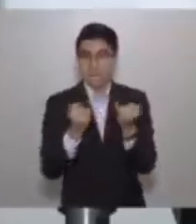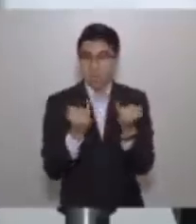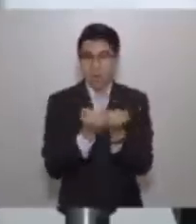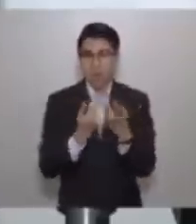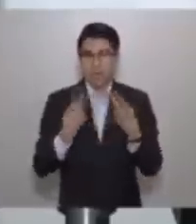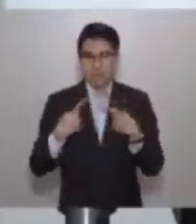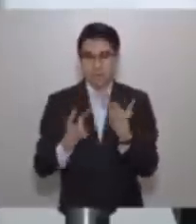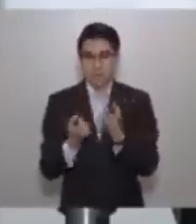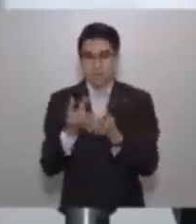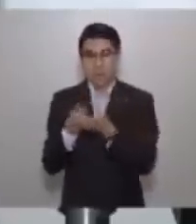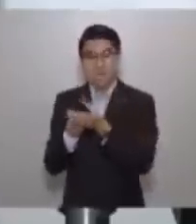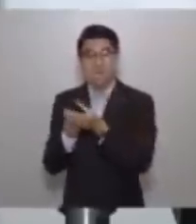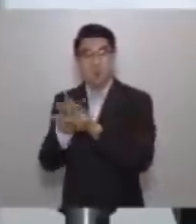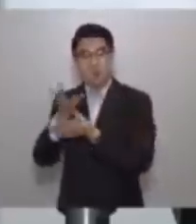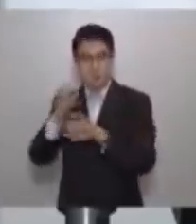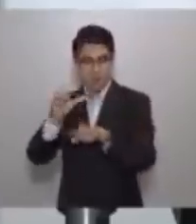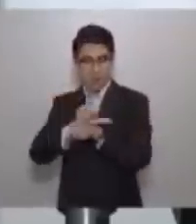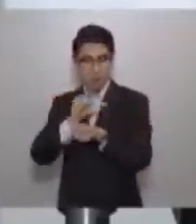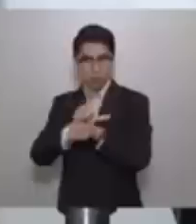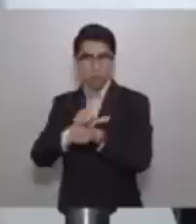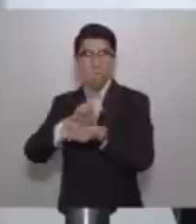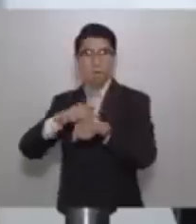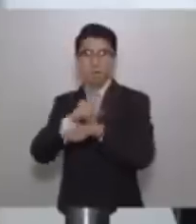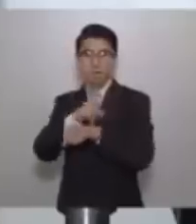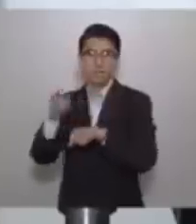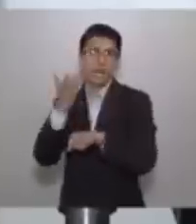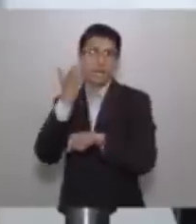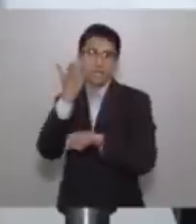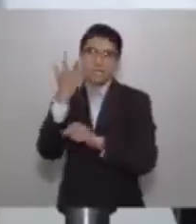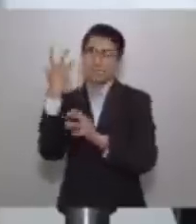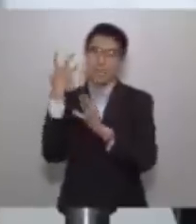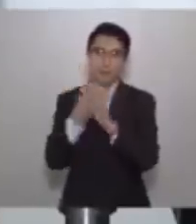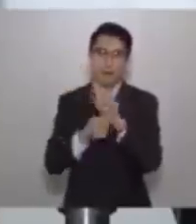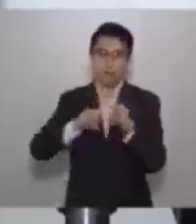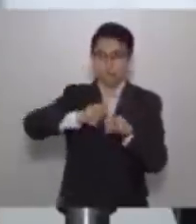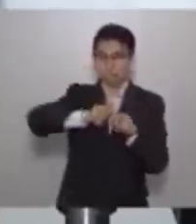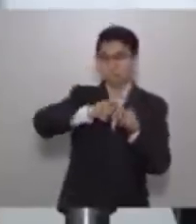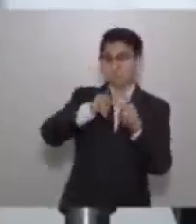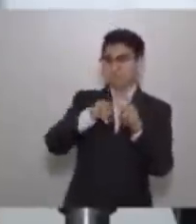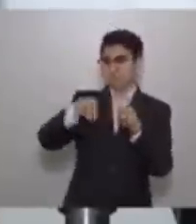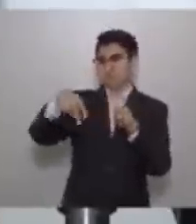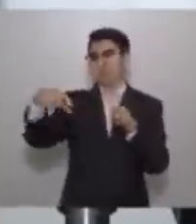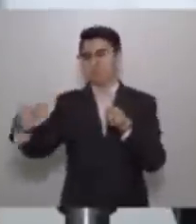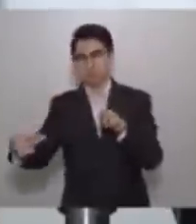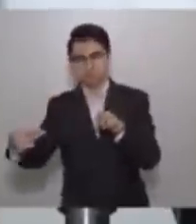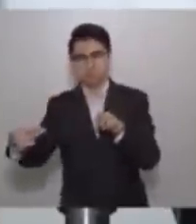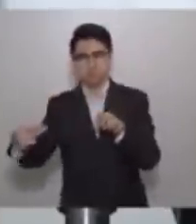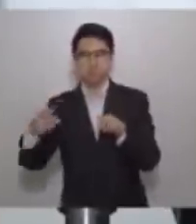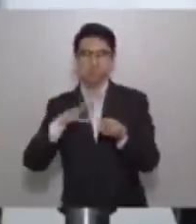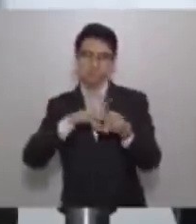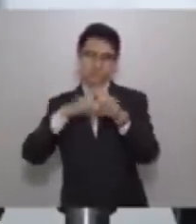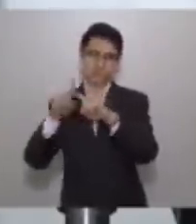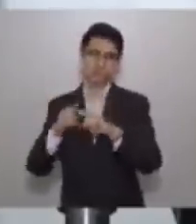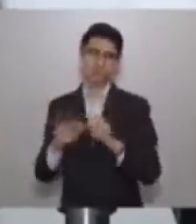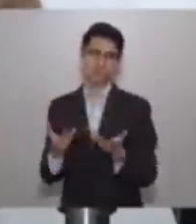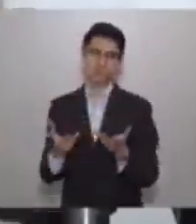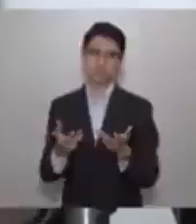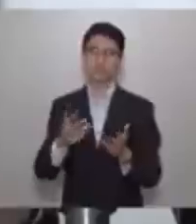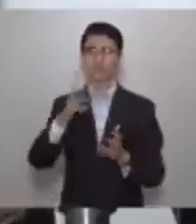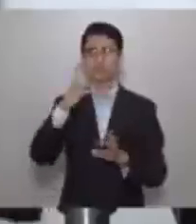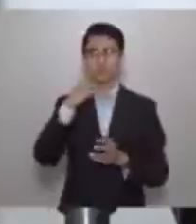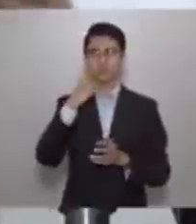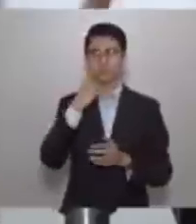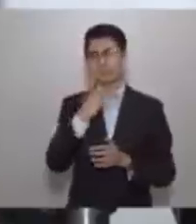pues reunidos, conjuntos. Nos refieren personas que estaban escuchando músicas de corridos, esperando a que